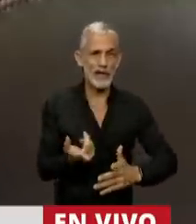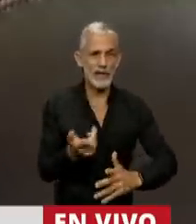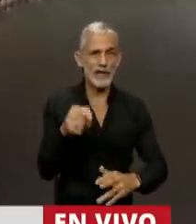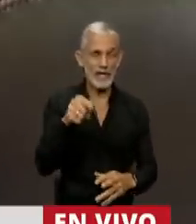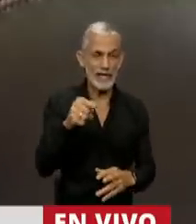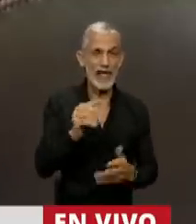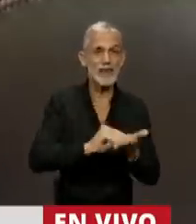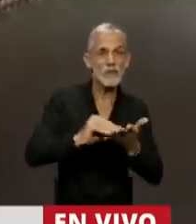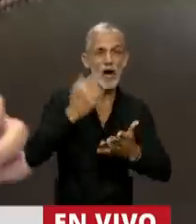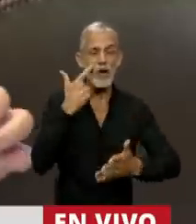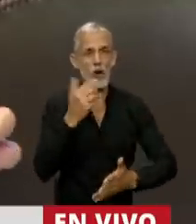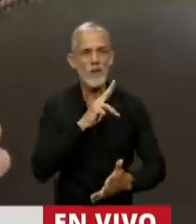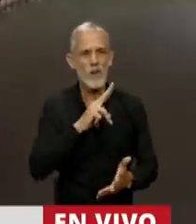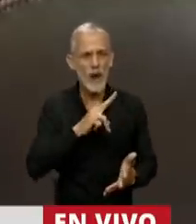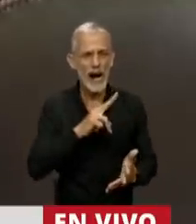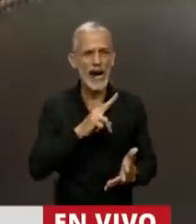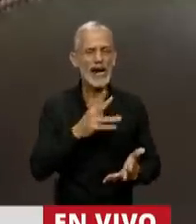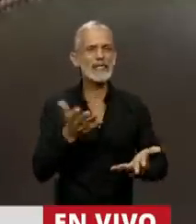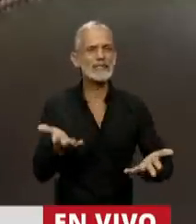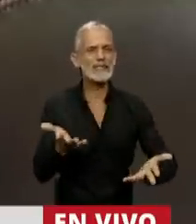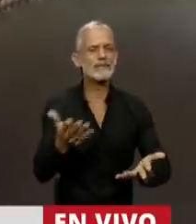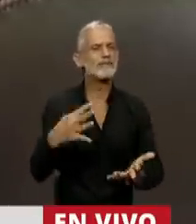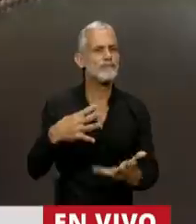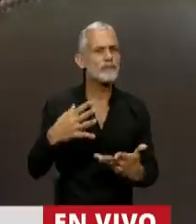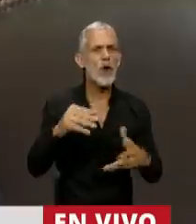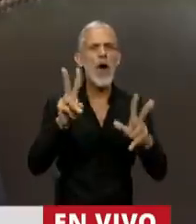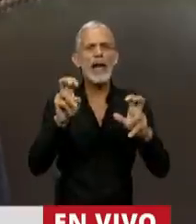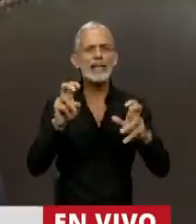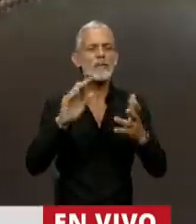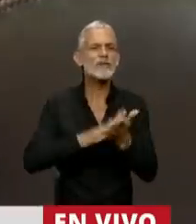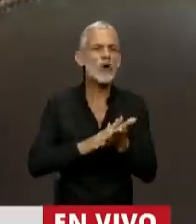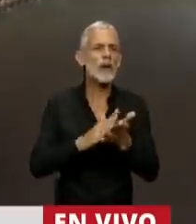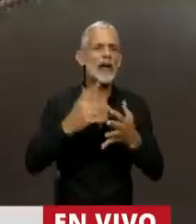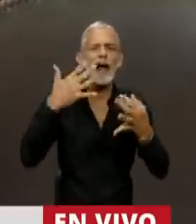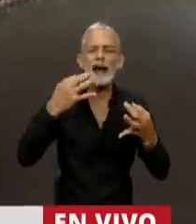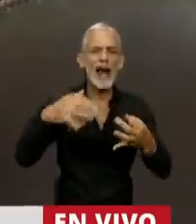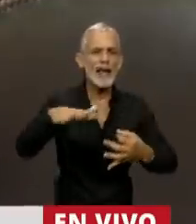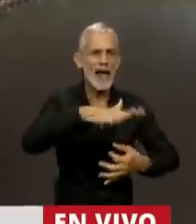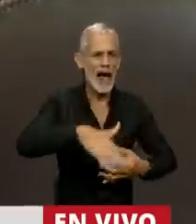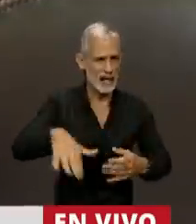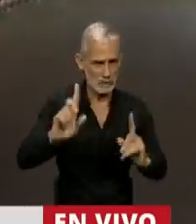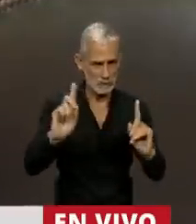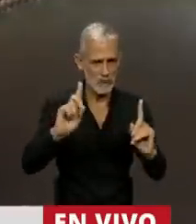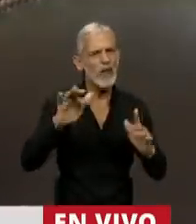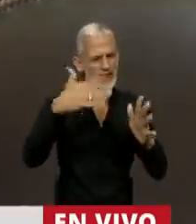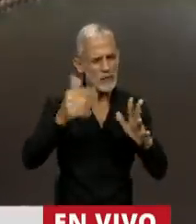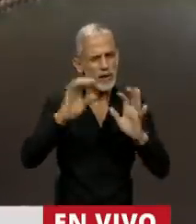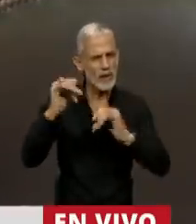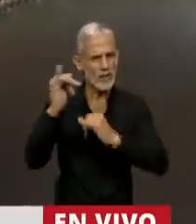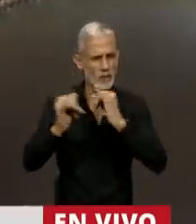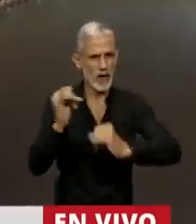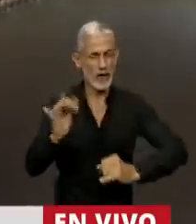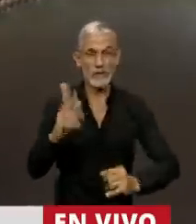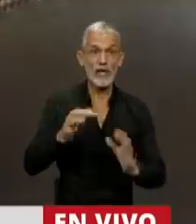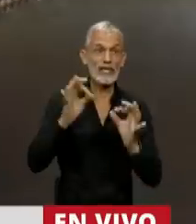muchas diputadas o diputados, no estamos tratando temas que tengan que ver con la realidad de la gente, cuestión que después vamos a hablar, pero uno